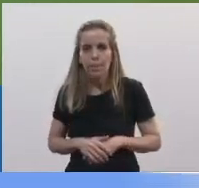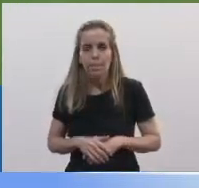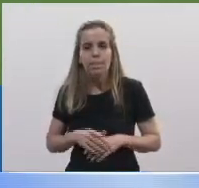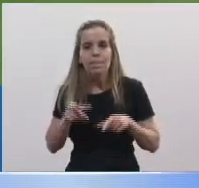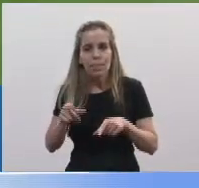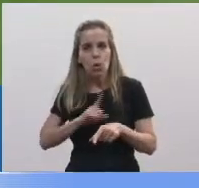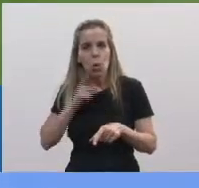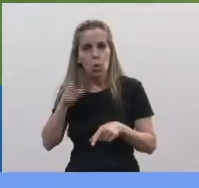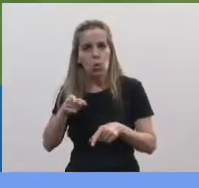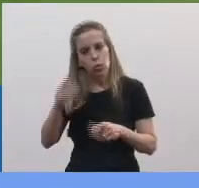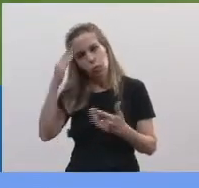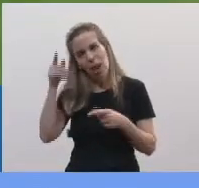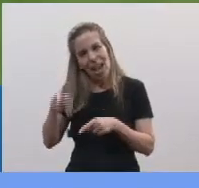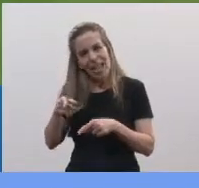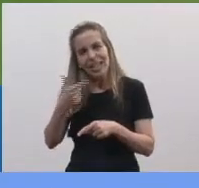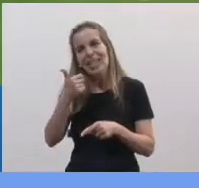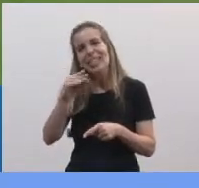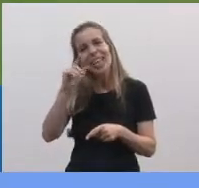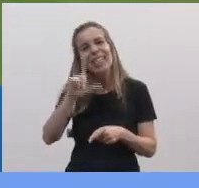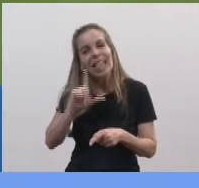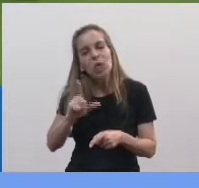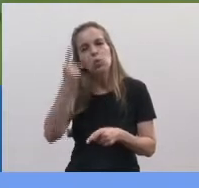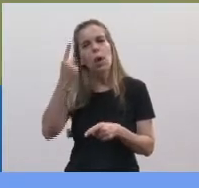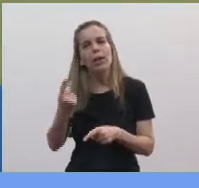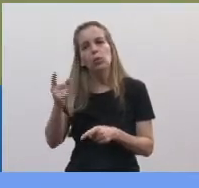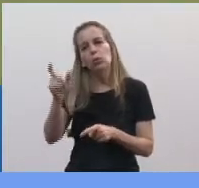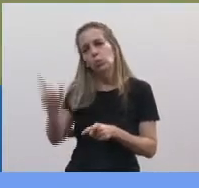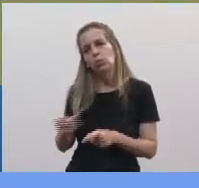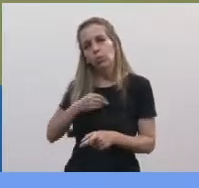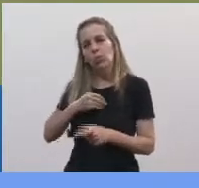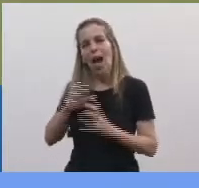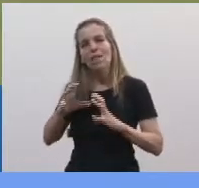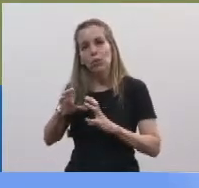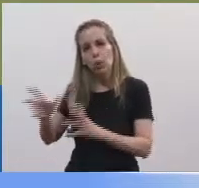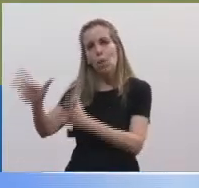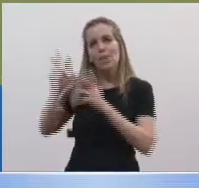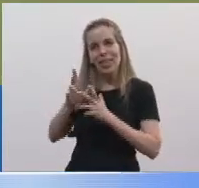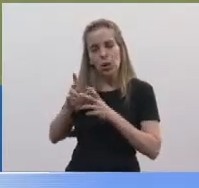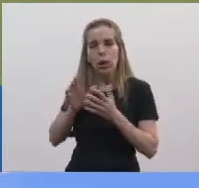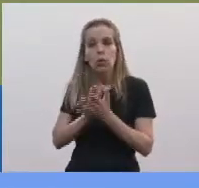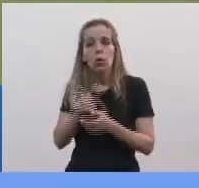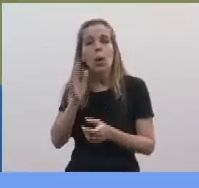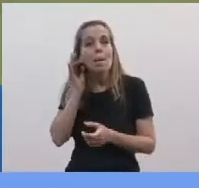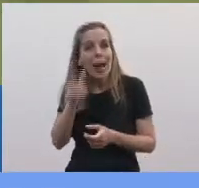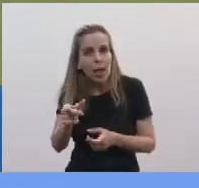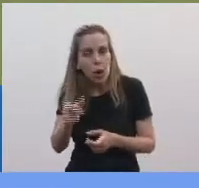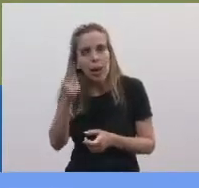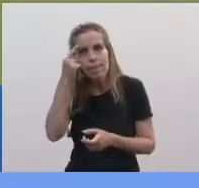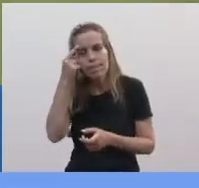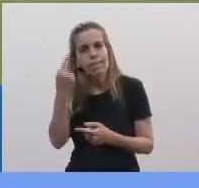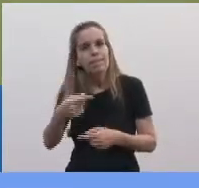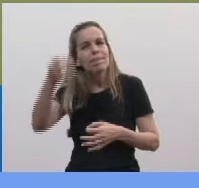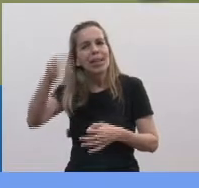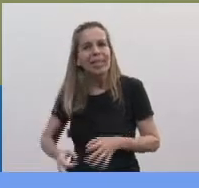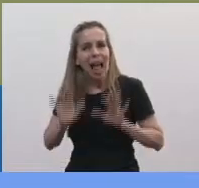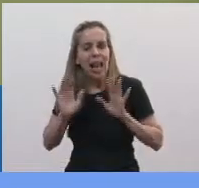Haciendo honor a Sacheri, una vez un viejo amante del fútbol me dijo que con Maradona le pasaba algo que no le pasaba con nadie. Cada vez